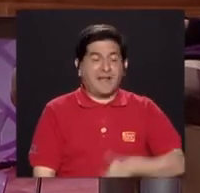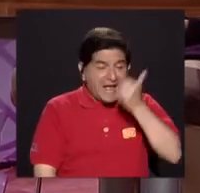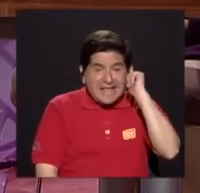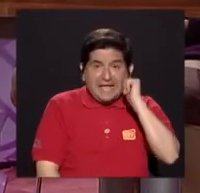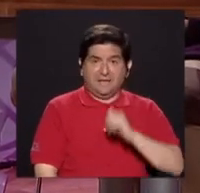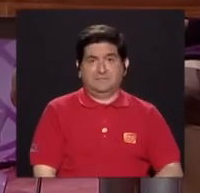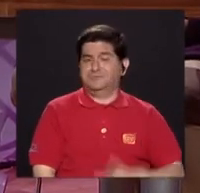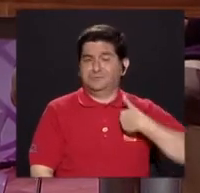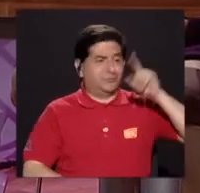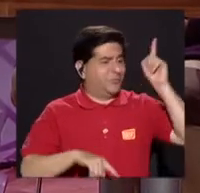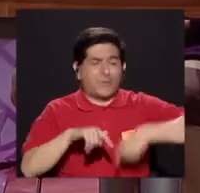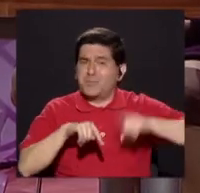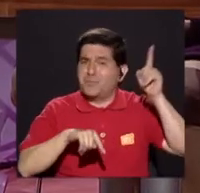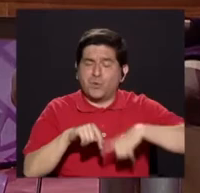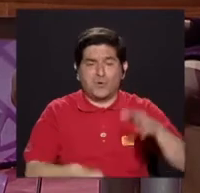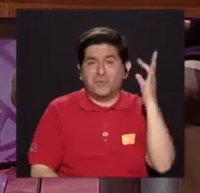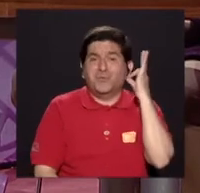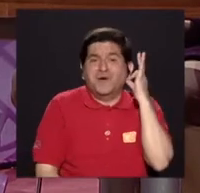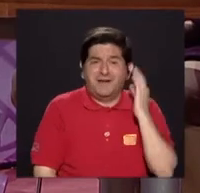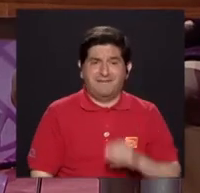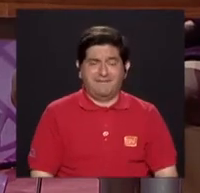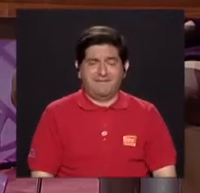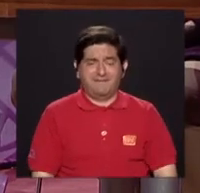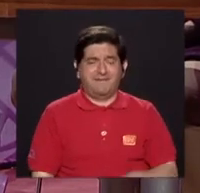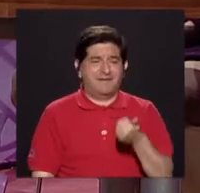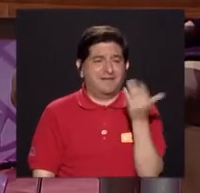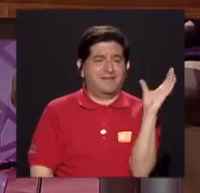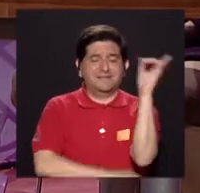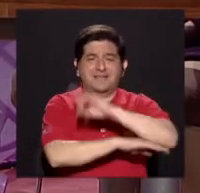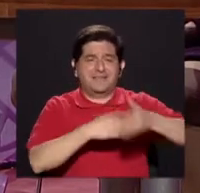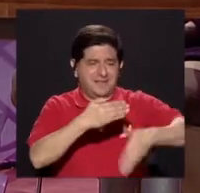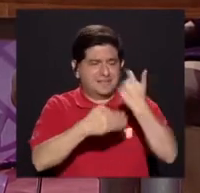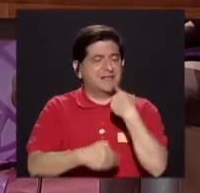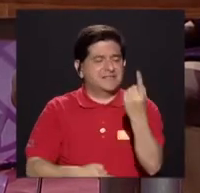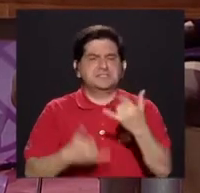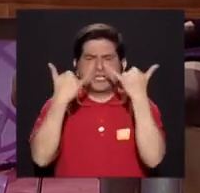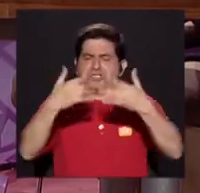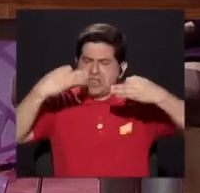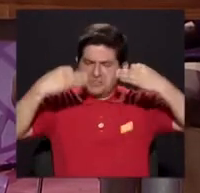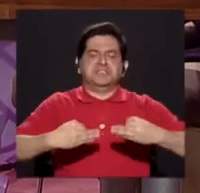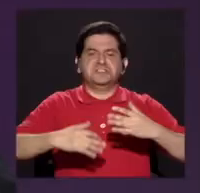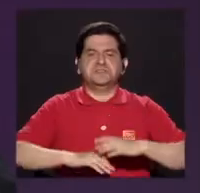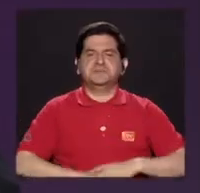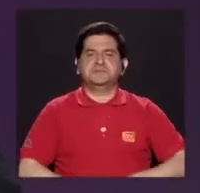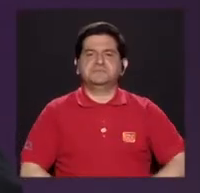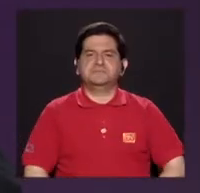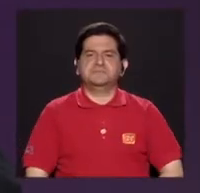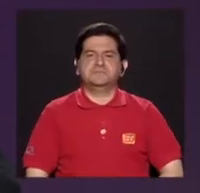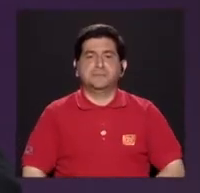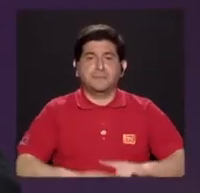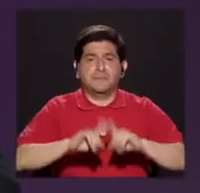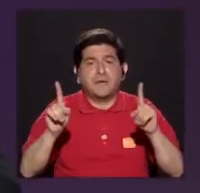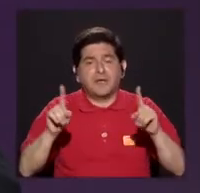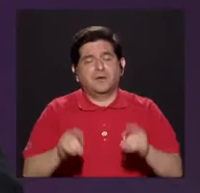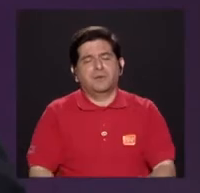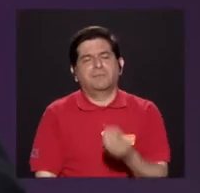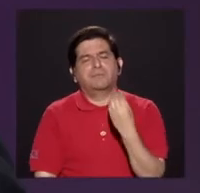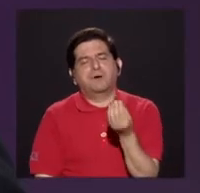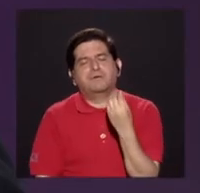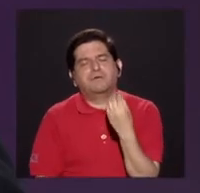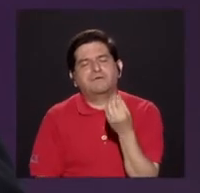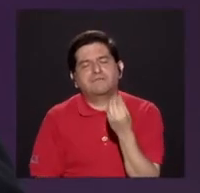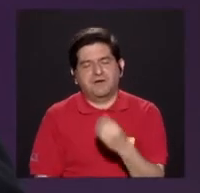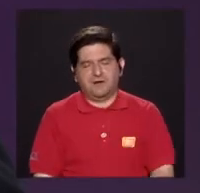Ayer, yo no puedo, como mujer, 15 días antes decir, ya me decidí, pero mi amor... Perdonen